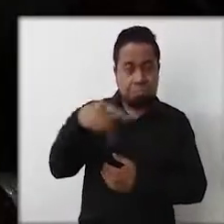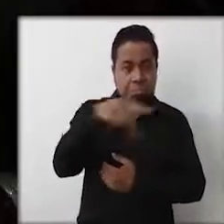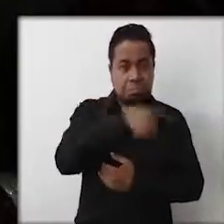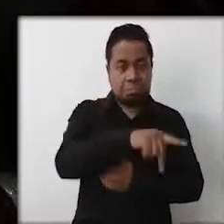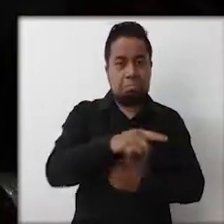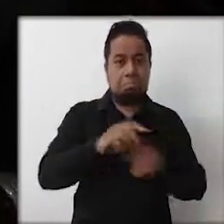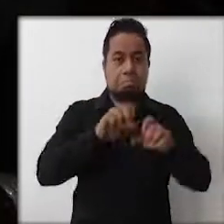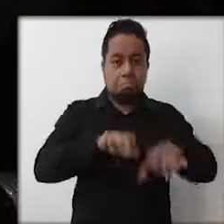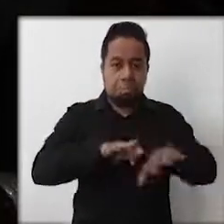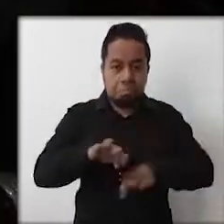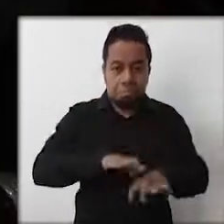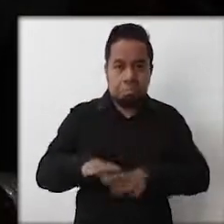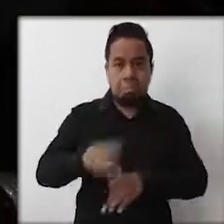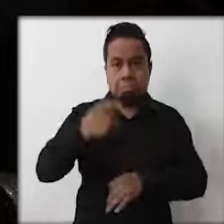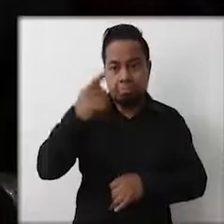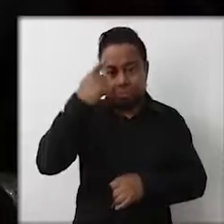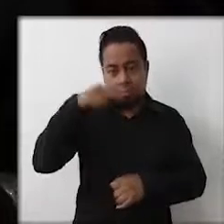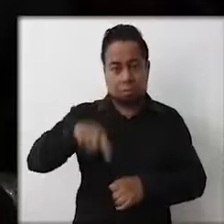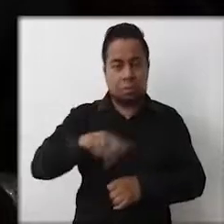o temporales